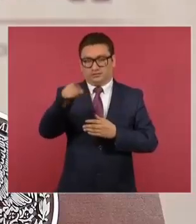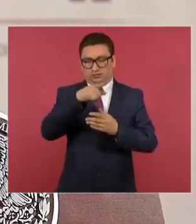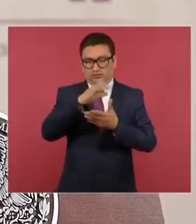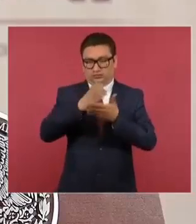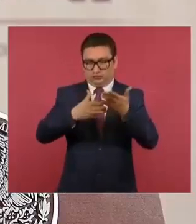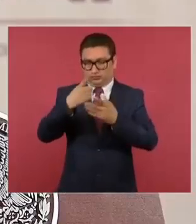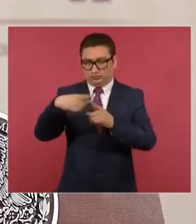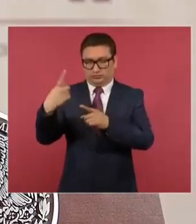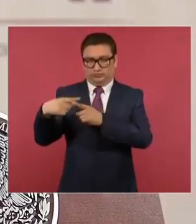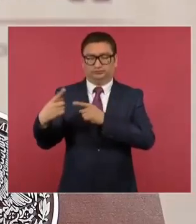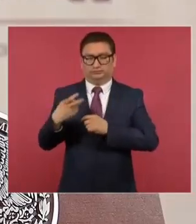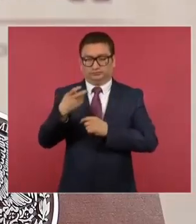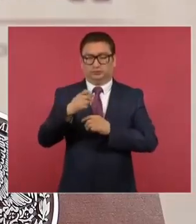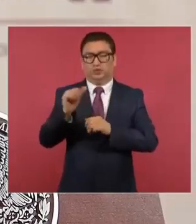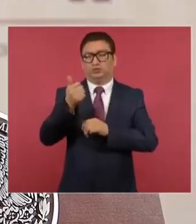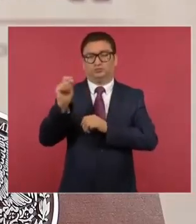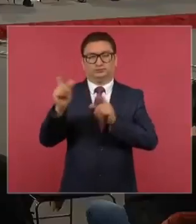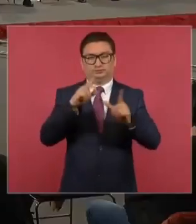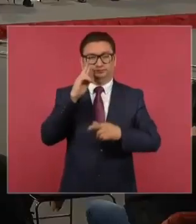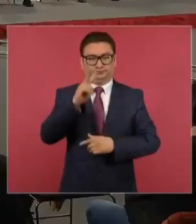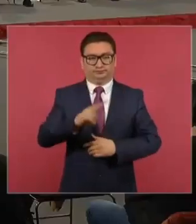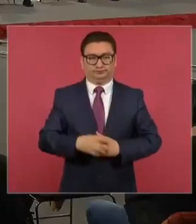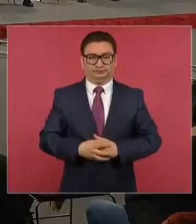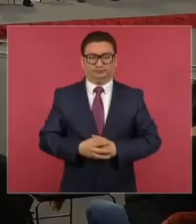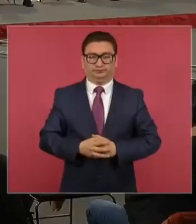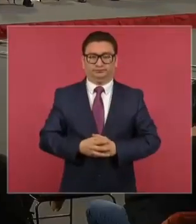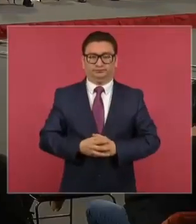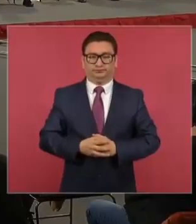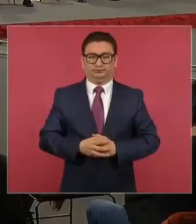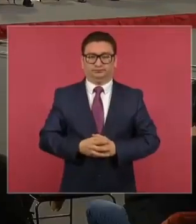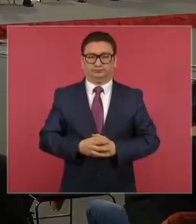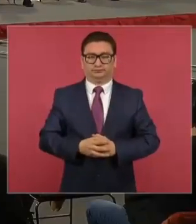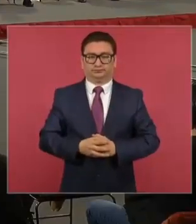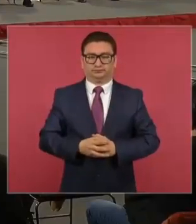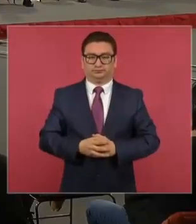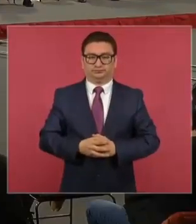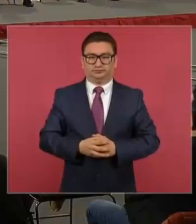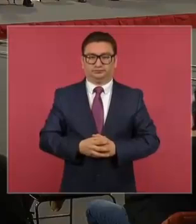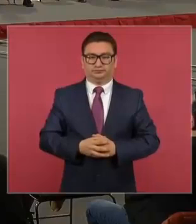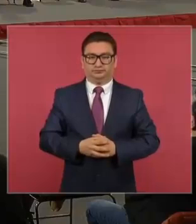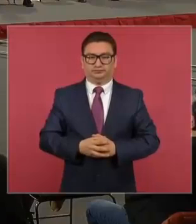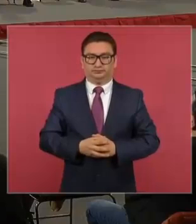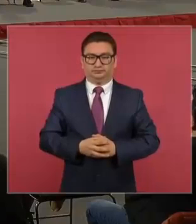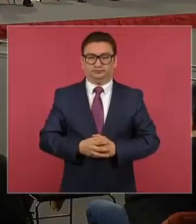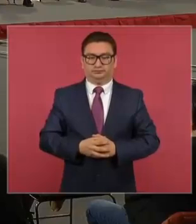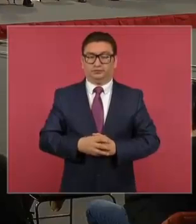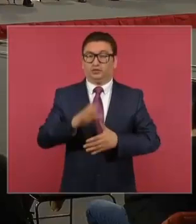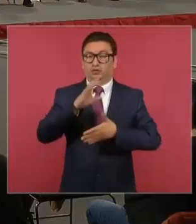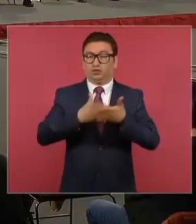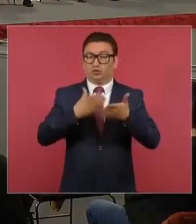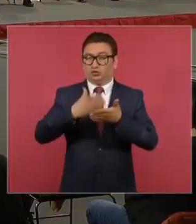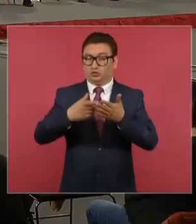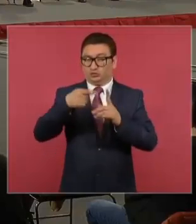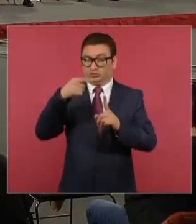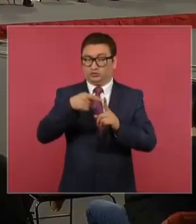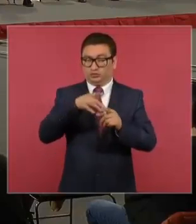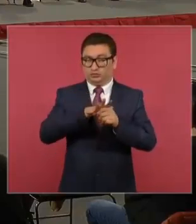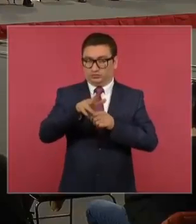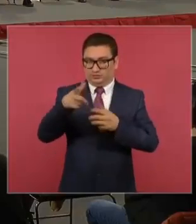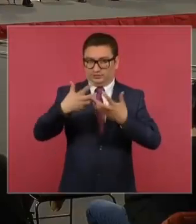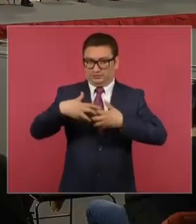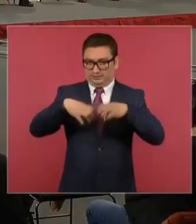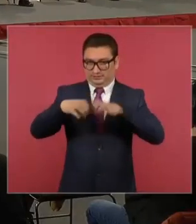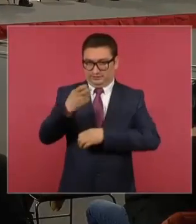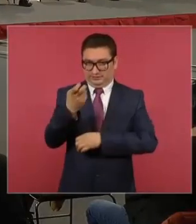contratos. Siguiente, por favor. Bueno, la contratación específica con esta